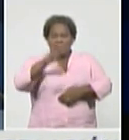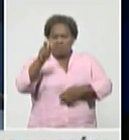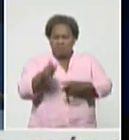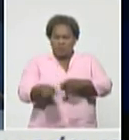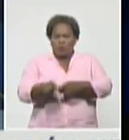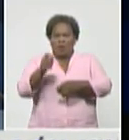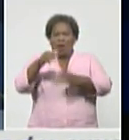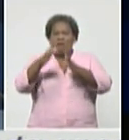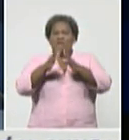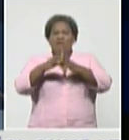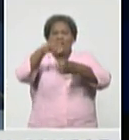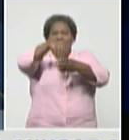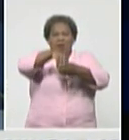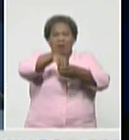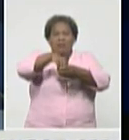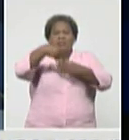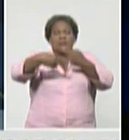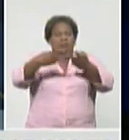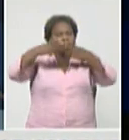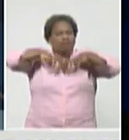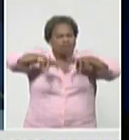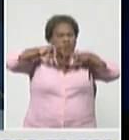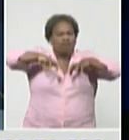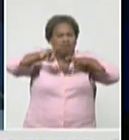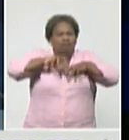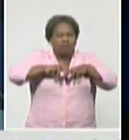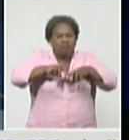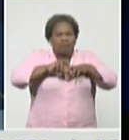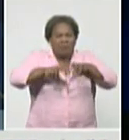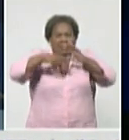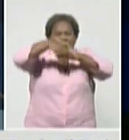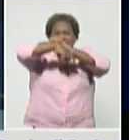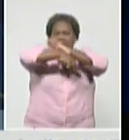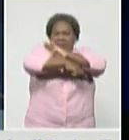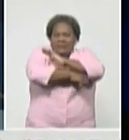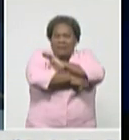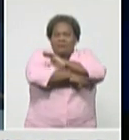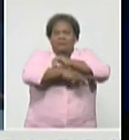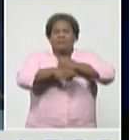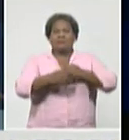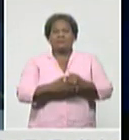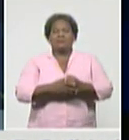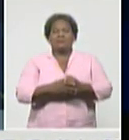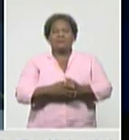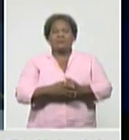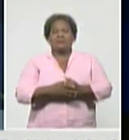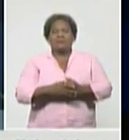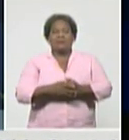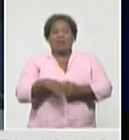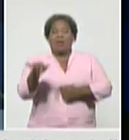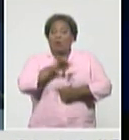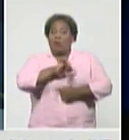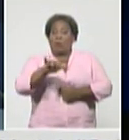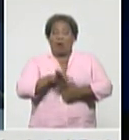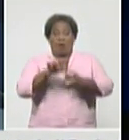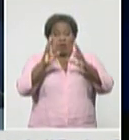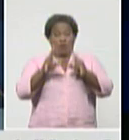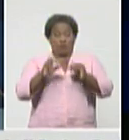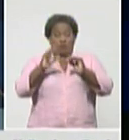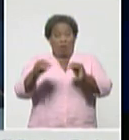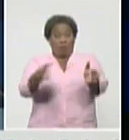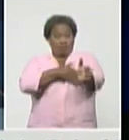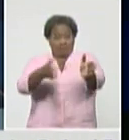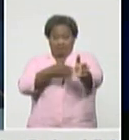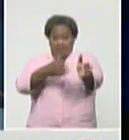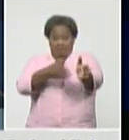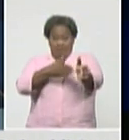haciendo un pesquisaje bastante fuerte. Además, como resultado de la indisciplina que